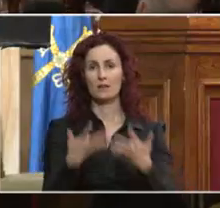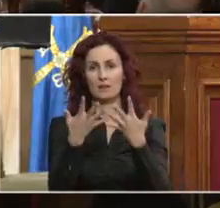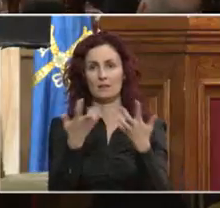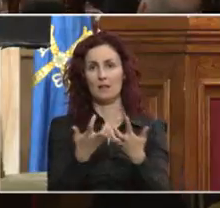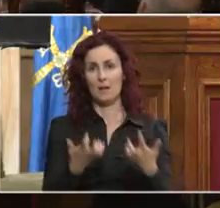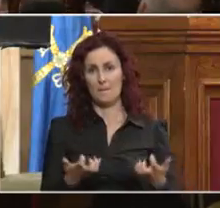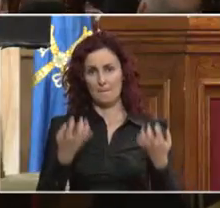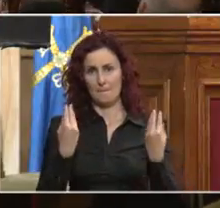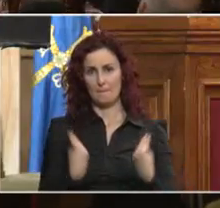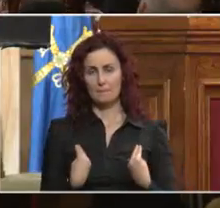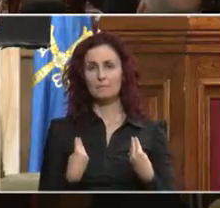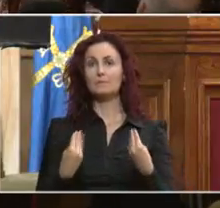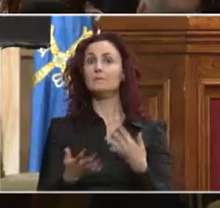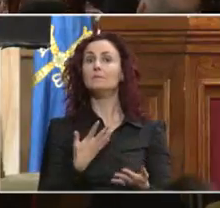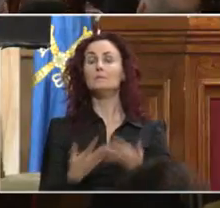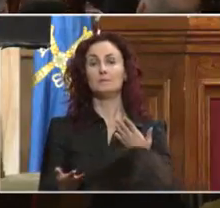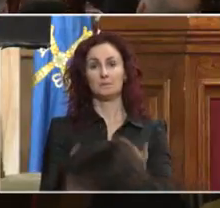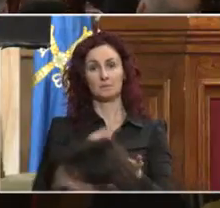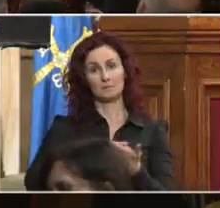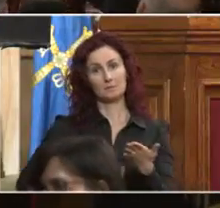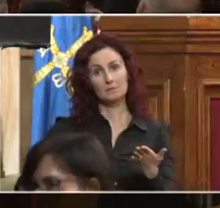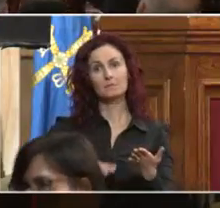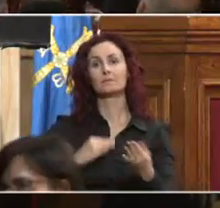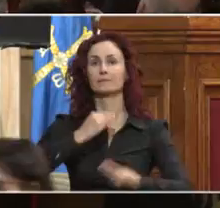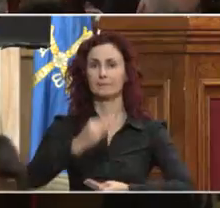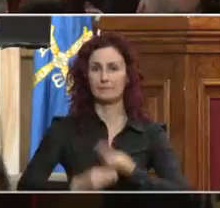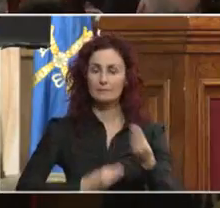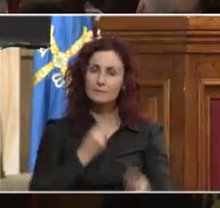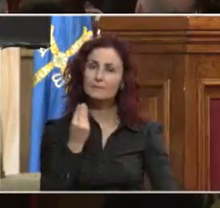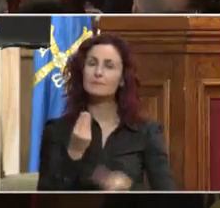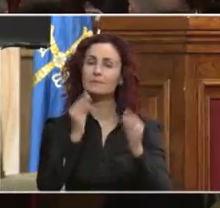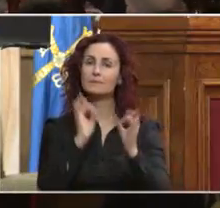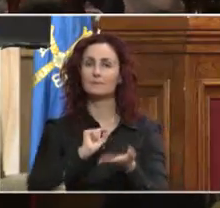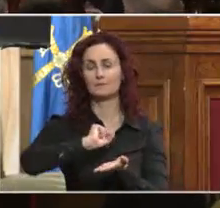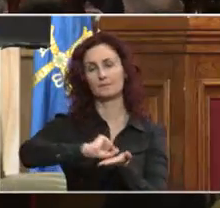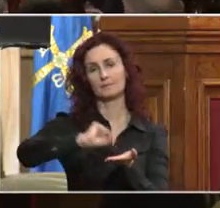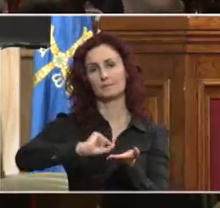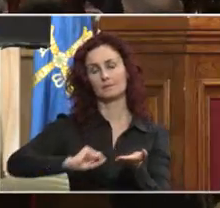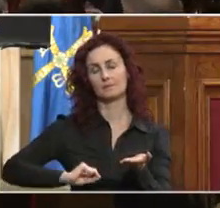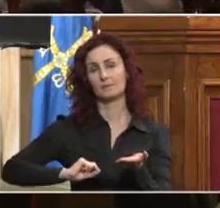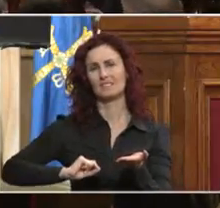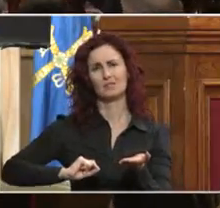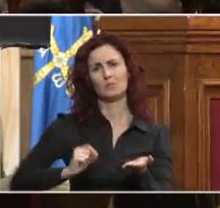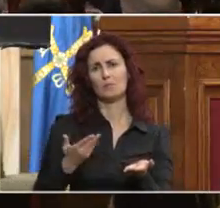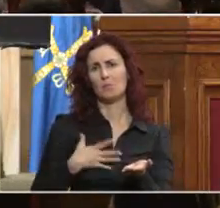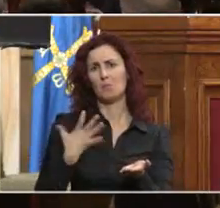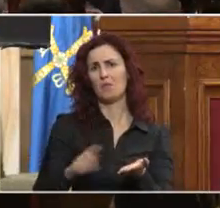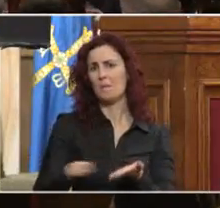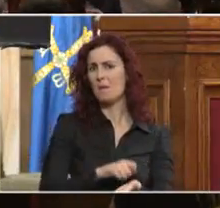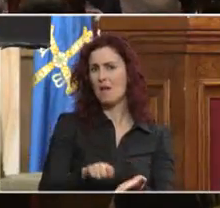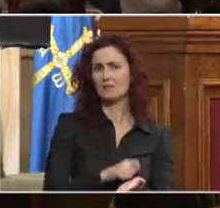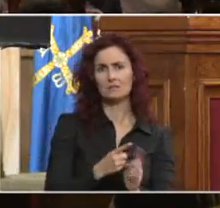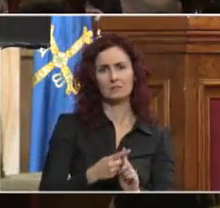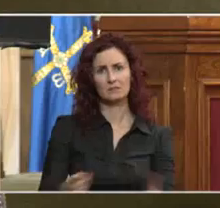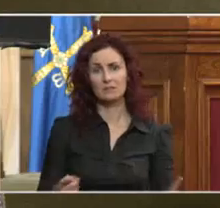¿no? La idea para una obra, el desarrollo, toda la escritura, eso puede llevar muchos meses.